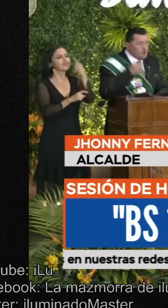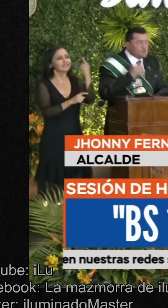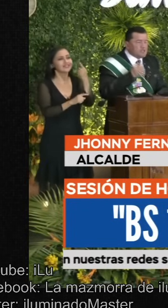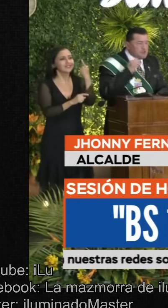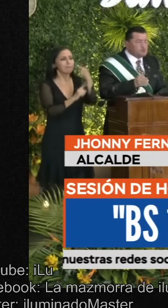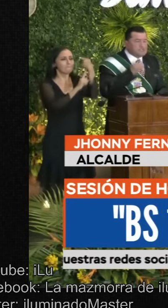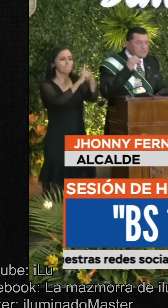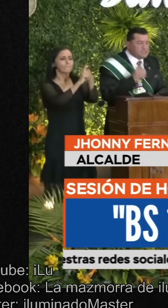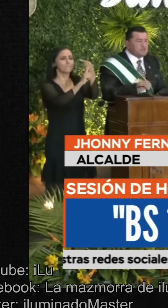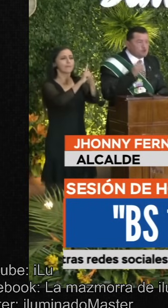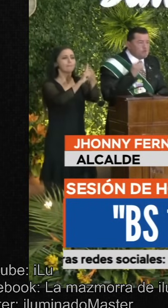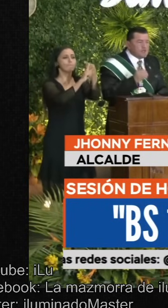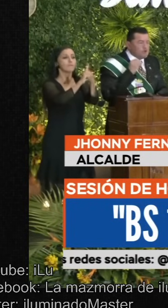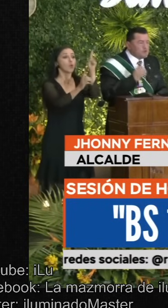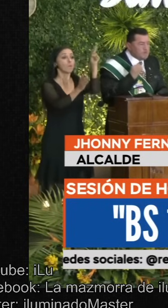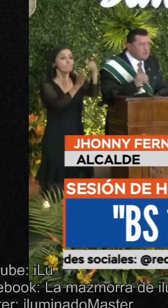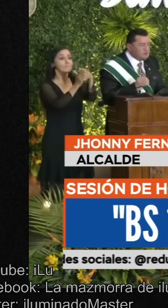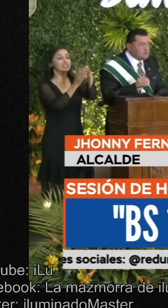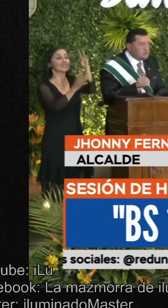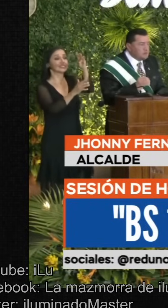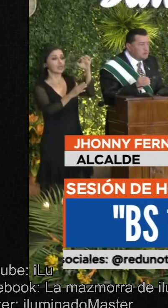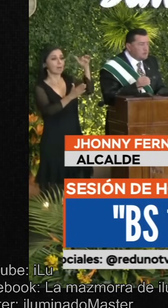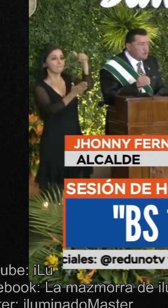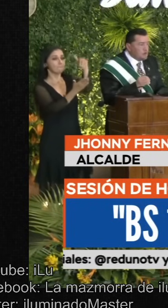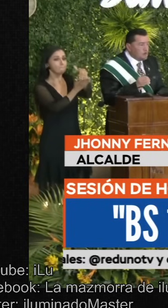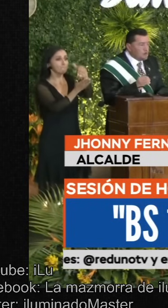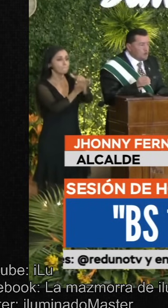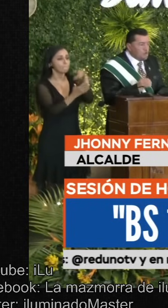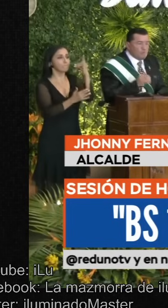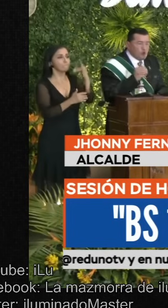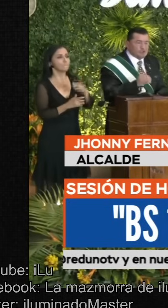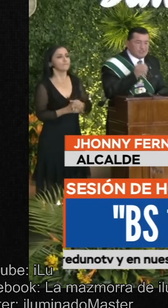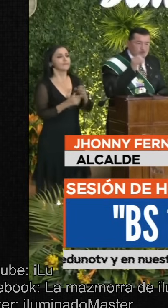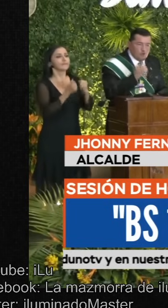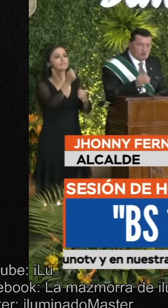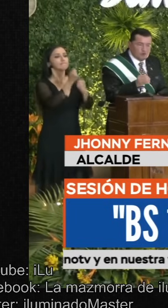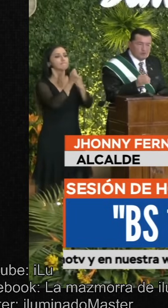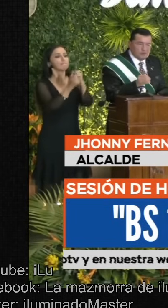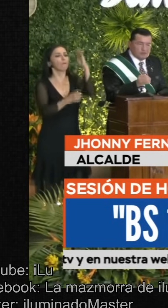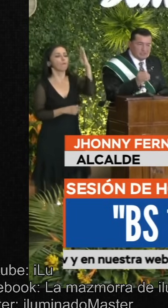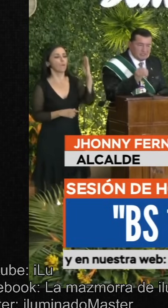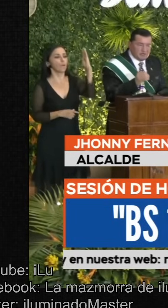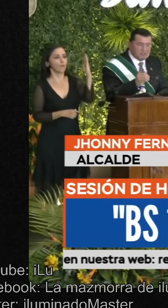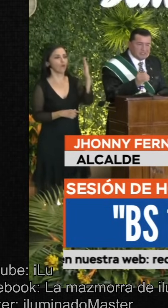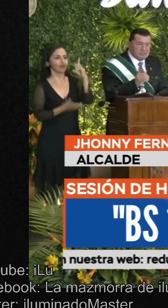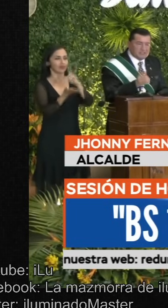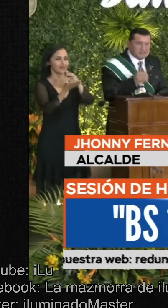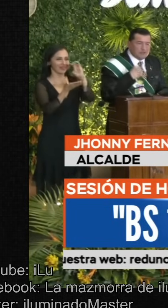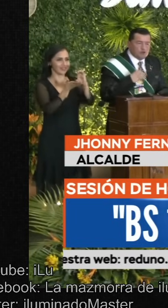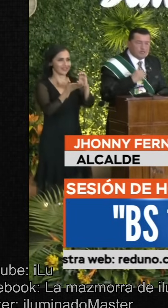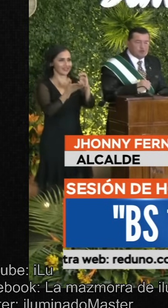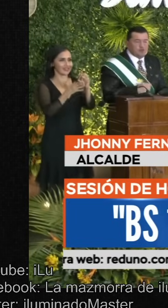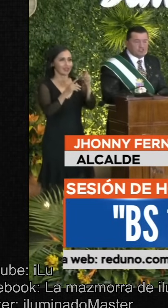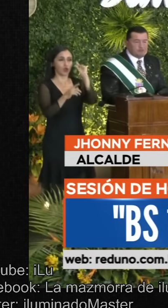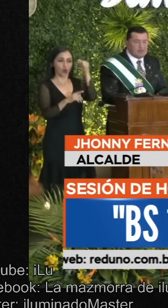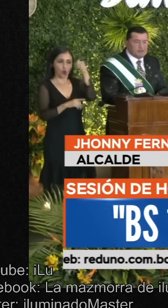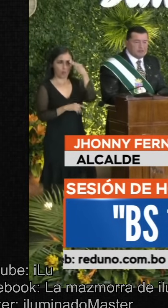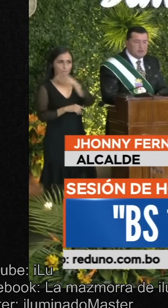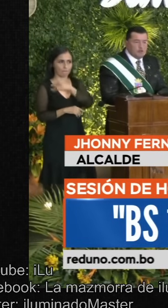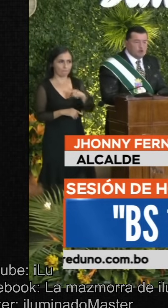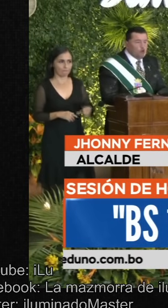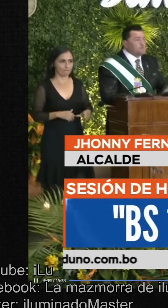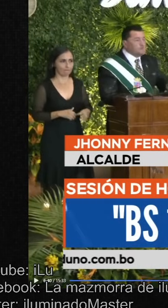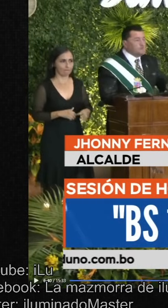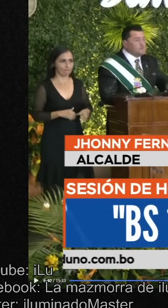puntualmente 1,700,000 bolivianos como aporte a su bono de discapacidad de este gobierno